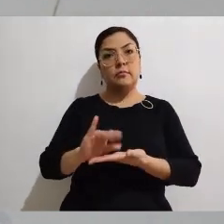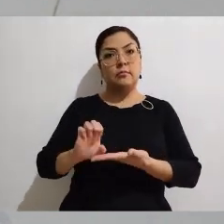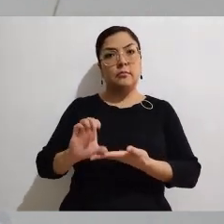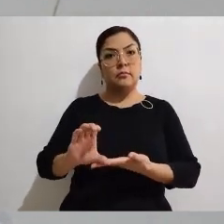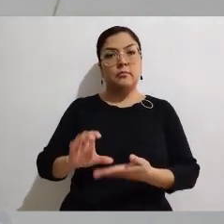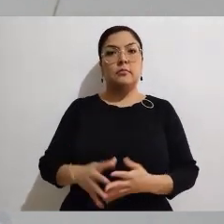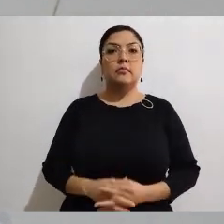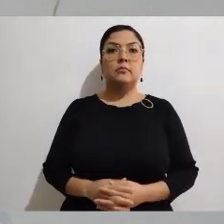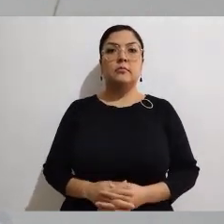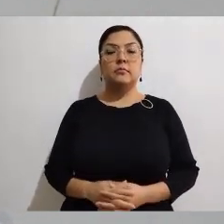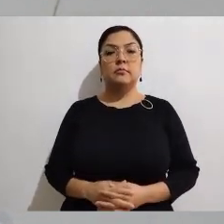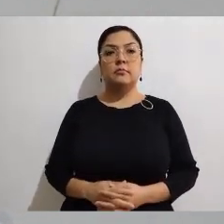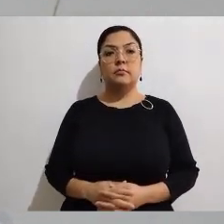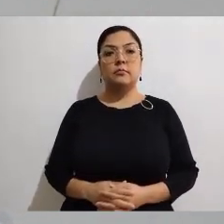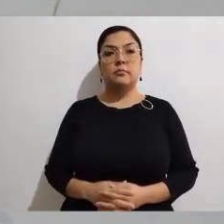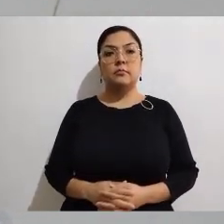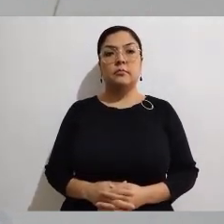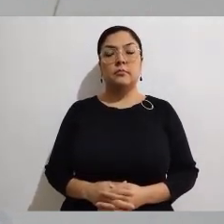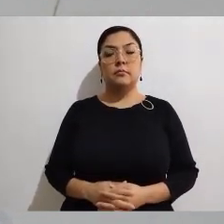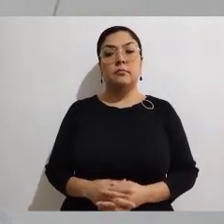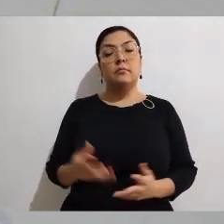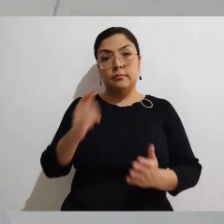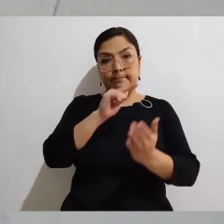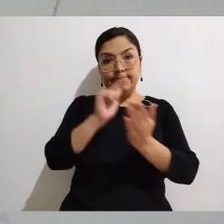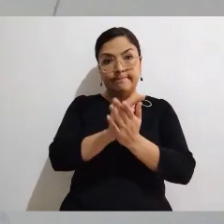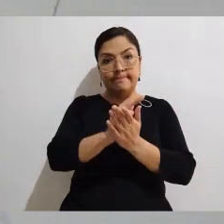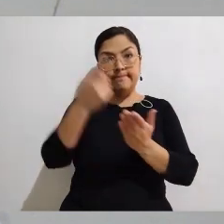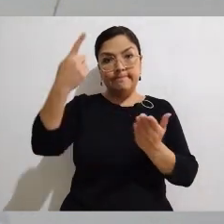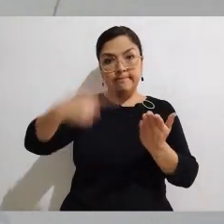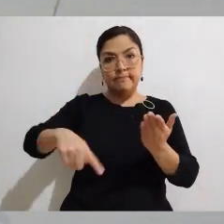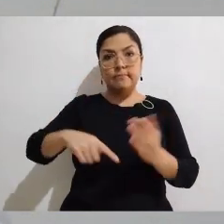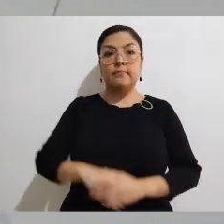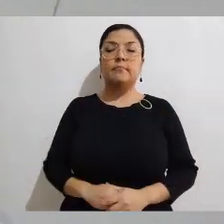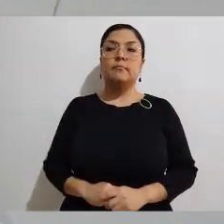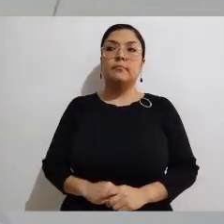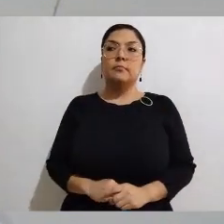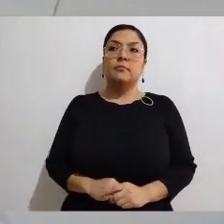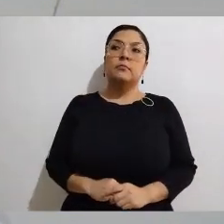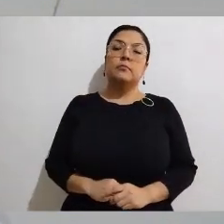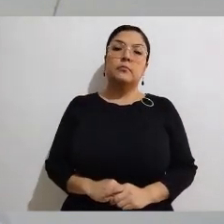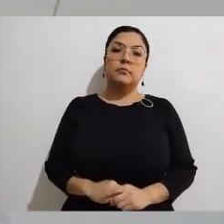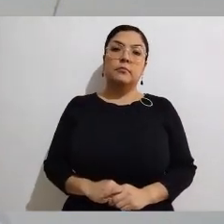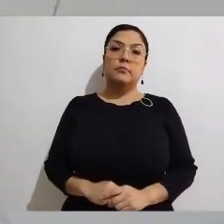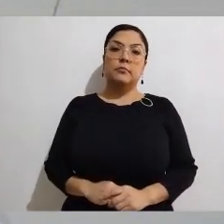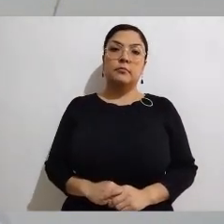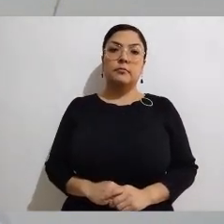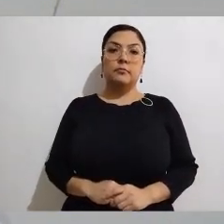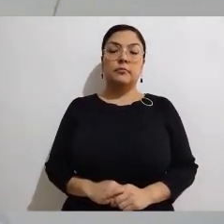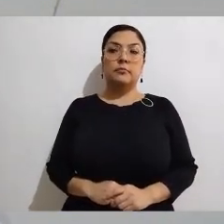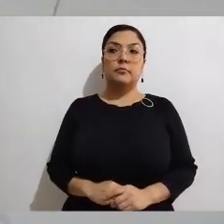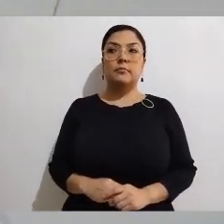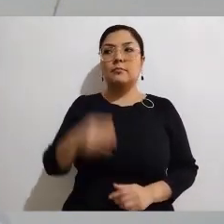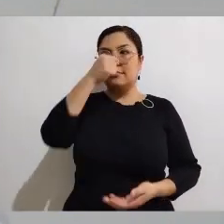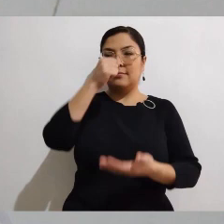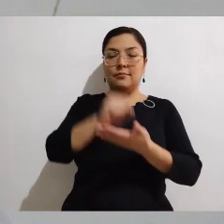Coahuila, por su propia naturaleza, y así lo dispone el Código Electoral, debe de tener, y así se hace, y como oportunamente también ya lo